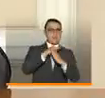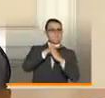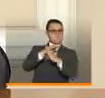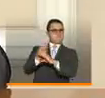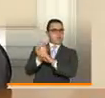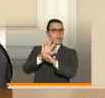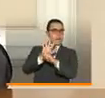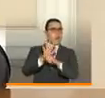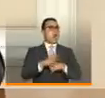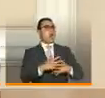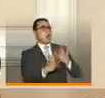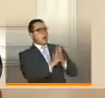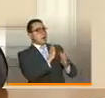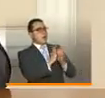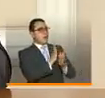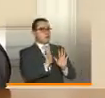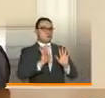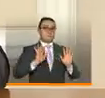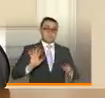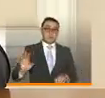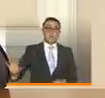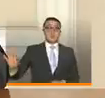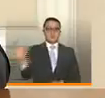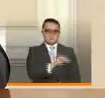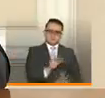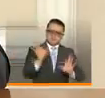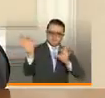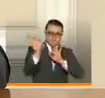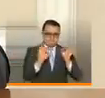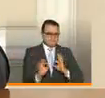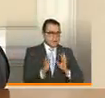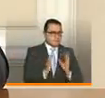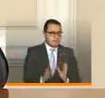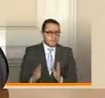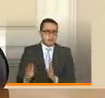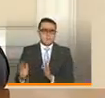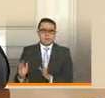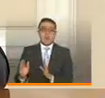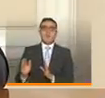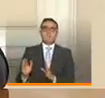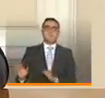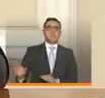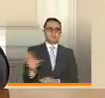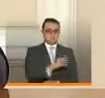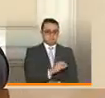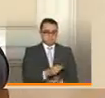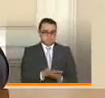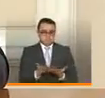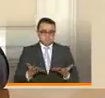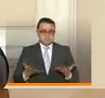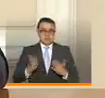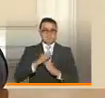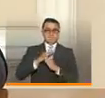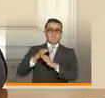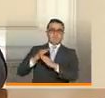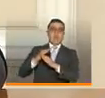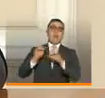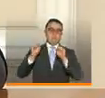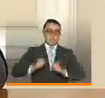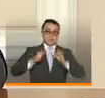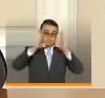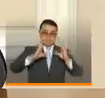y cómo todos estamos preparados con la mejor disponibilidad de elementos de protección personal para poder hacer la atención. Se revisaron